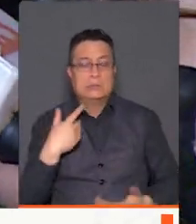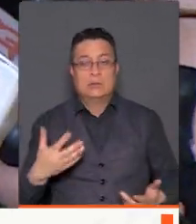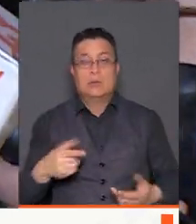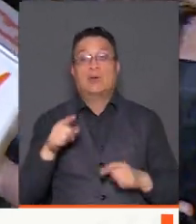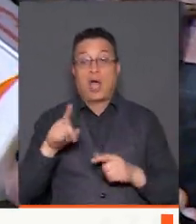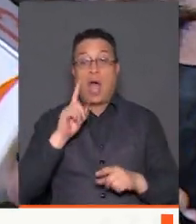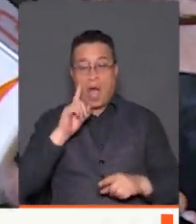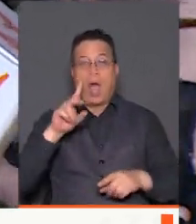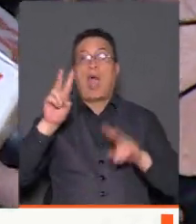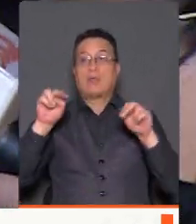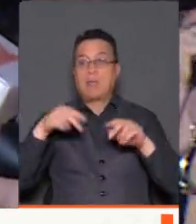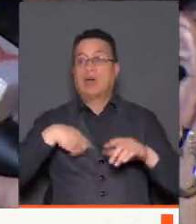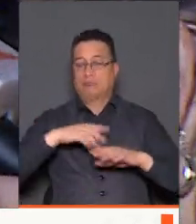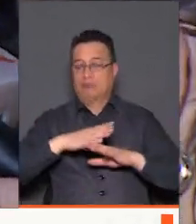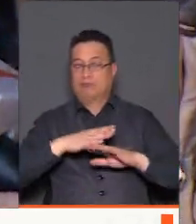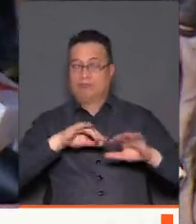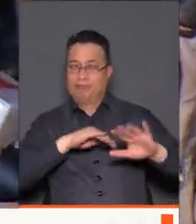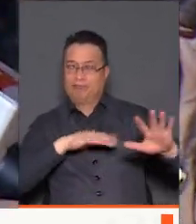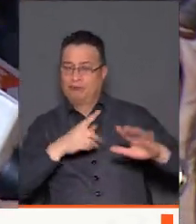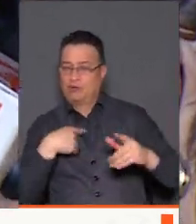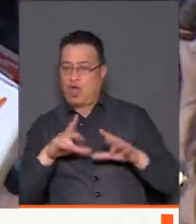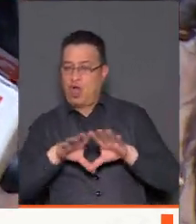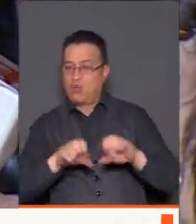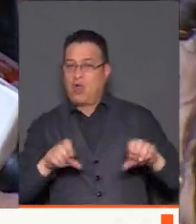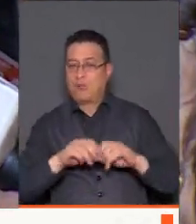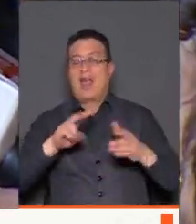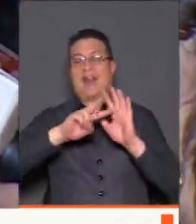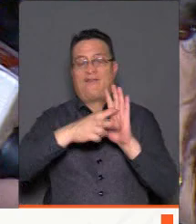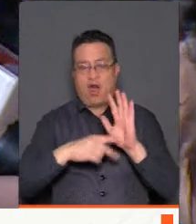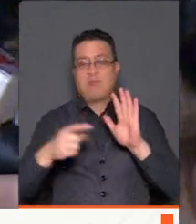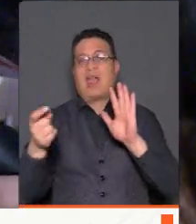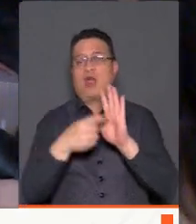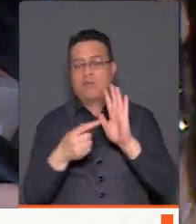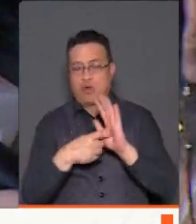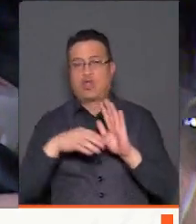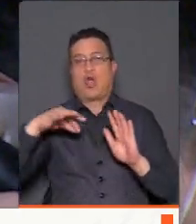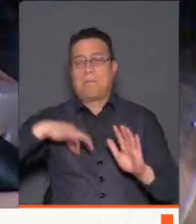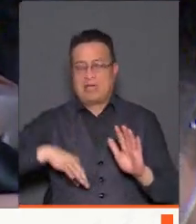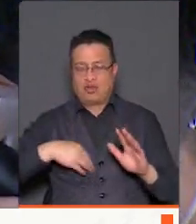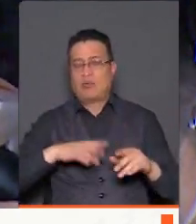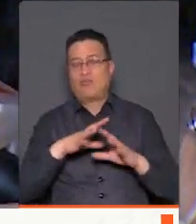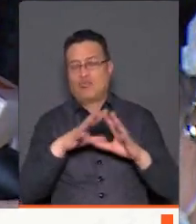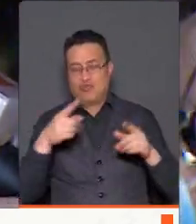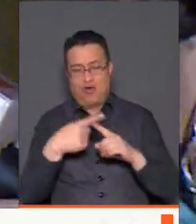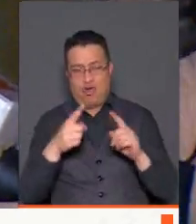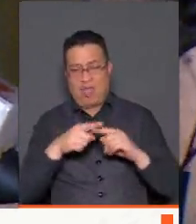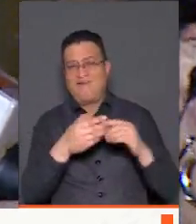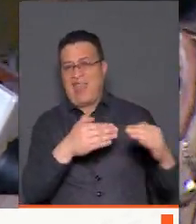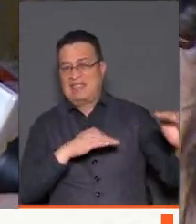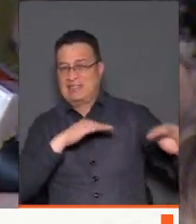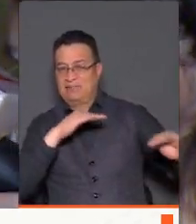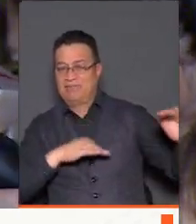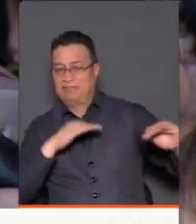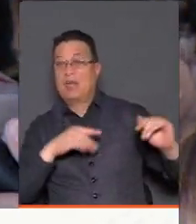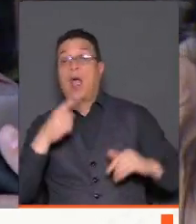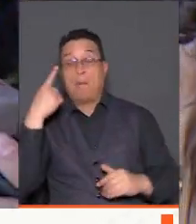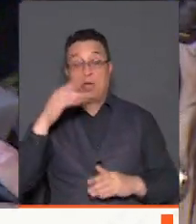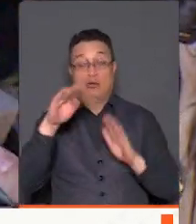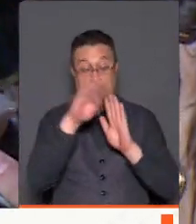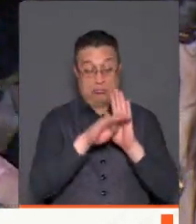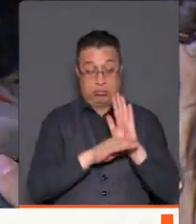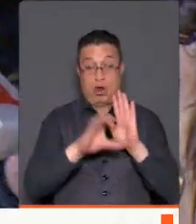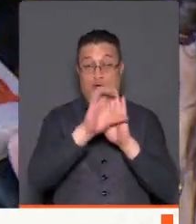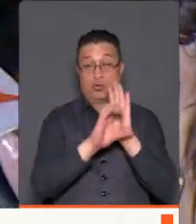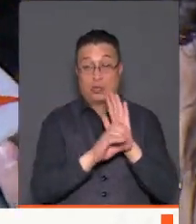profundas diferencias con el gobierno, en materia de gestión, las reformas, la tributaria, pensiones, y son evidentes. Pero el itinerario constitucional es un itinerario